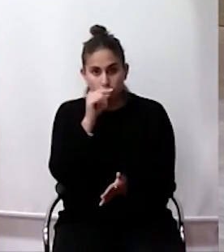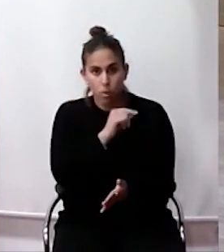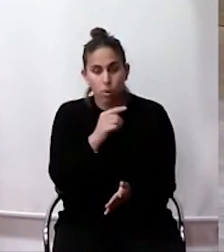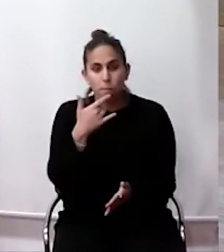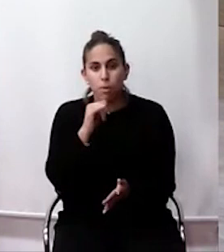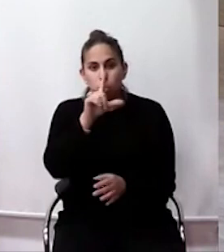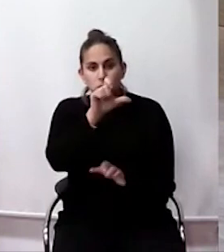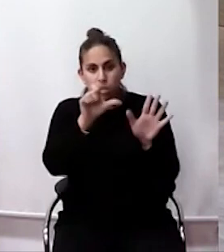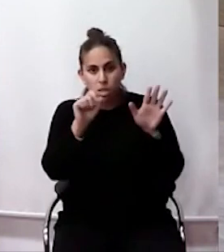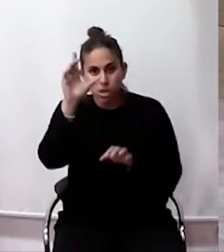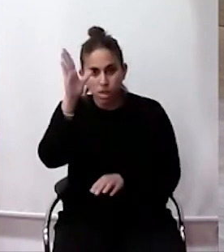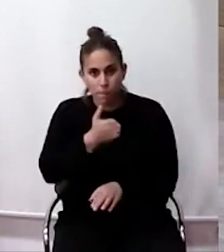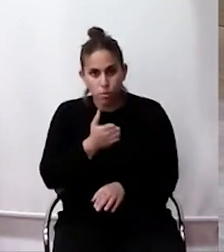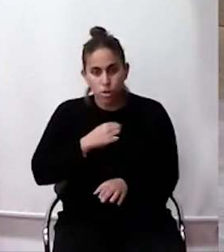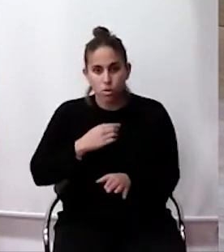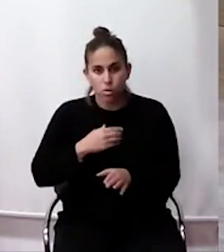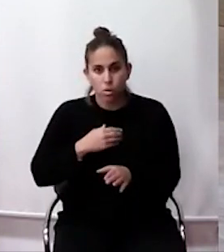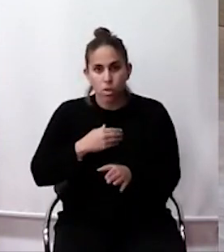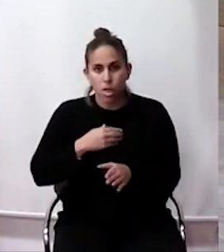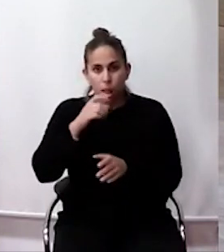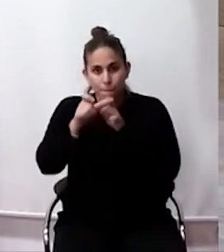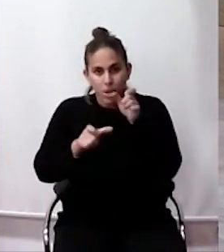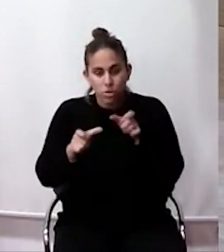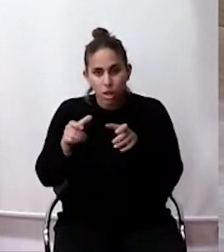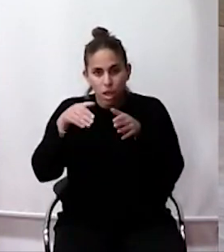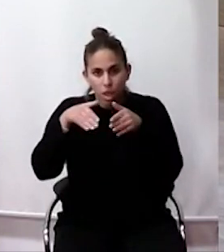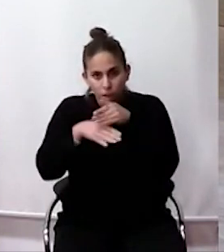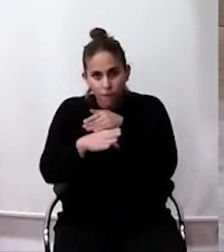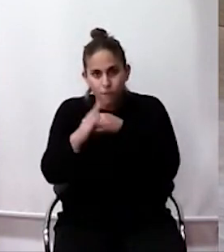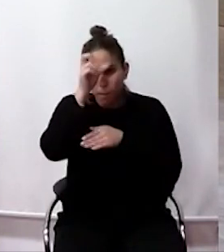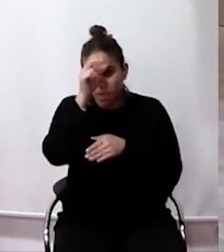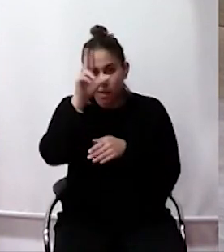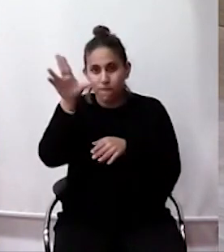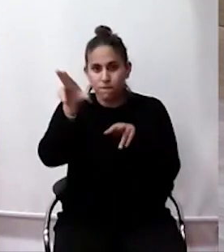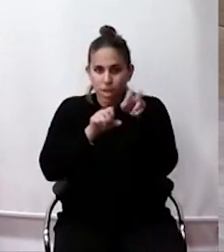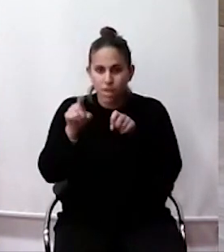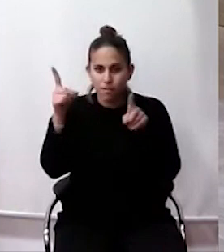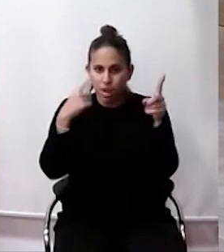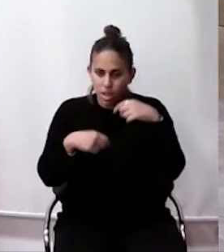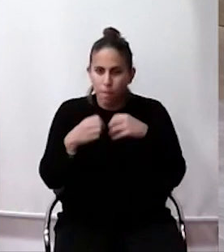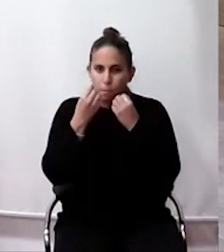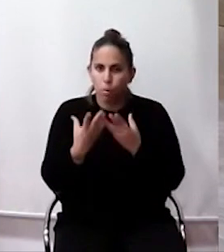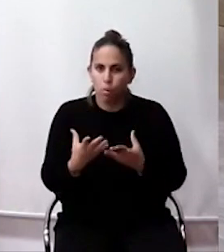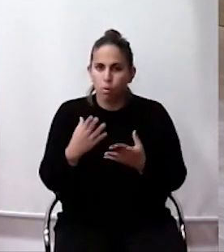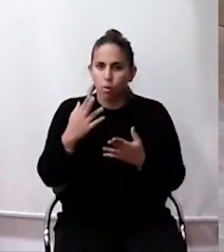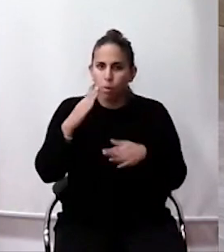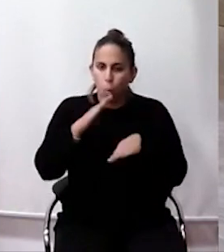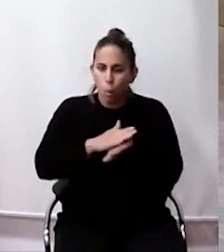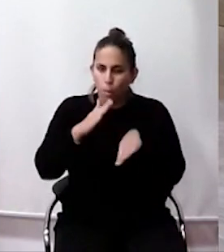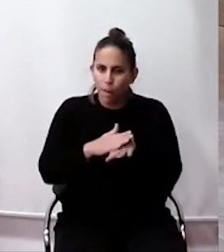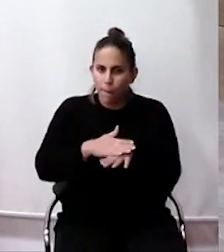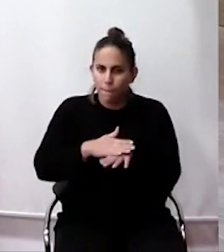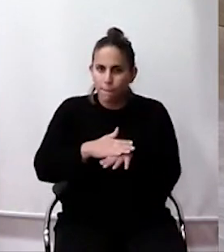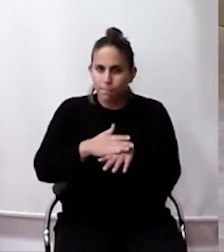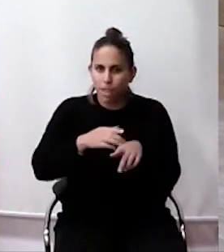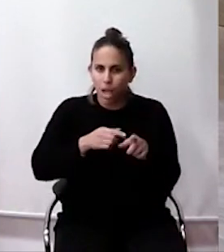el 60% de los ingresados eran provenientes de las picadas. ¿No?